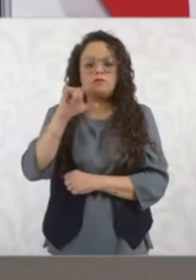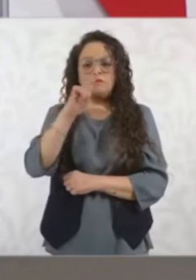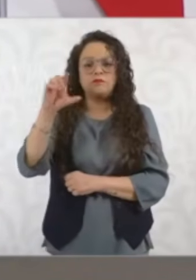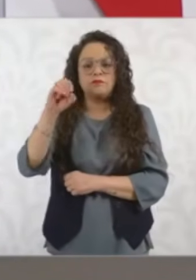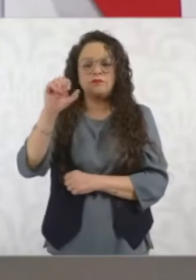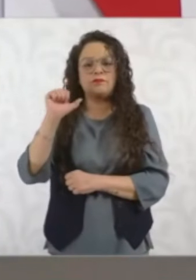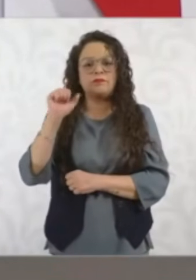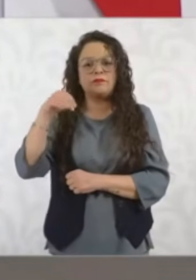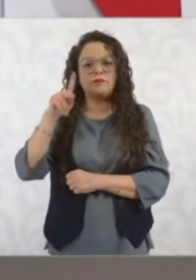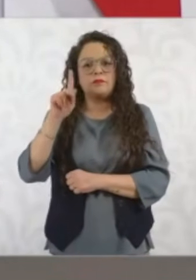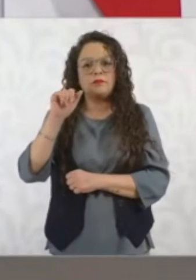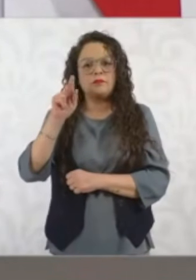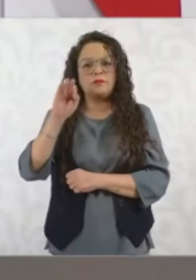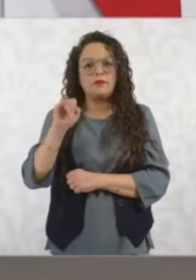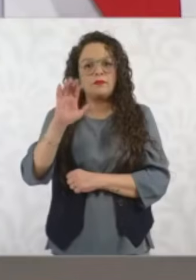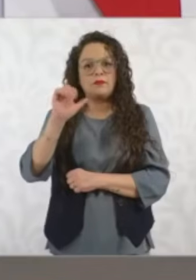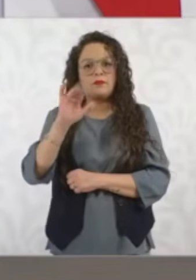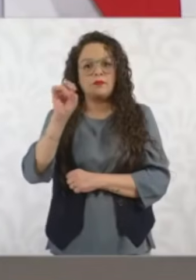de los bots.